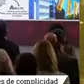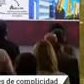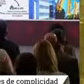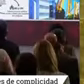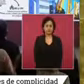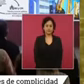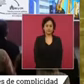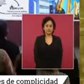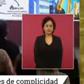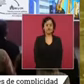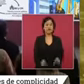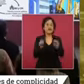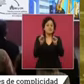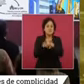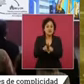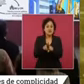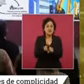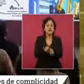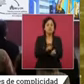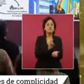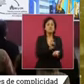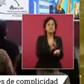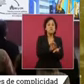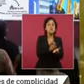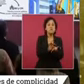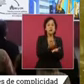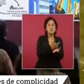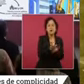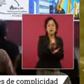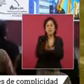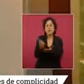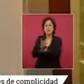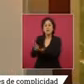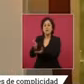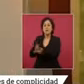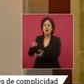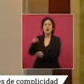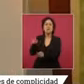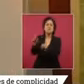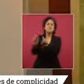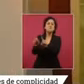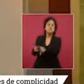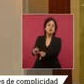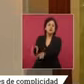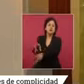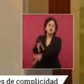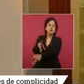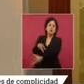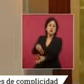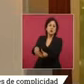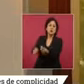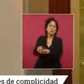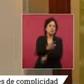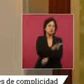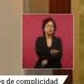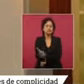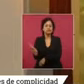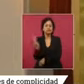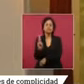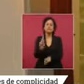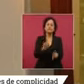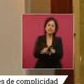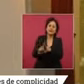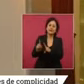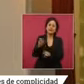una suerte de recursos públicos que se aplicaban a las empresas bajo un barniz de supuestos avances científicos